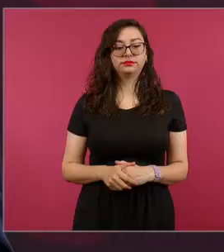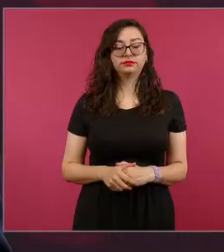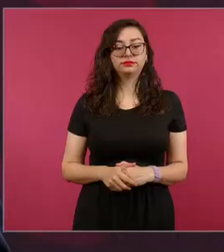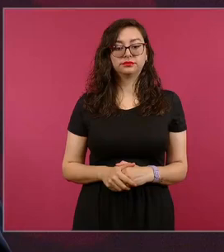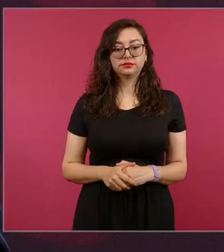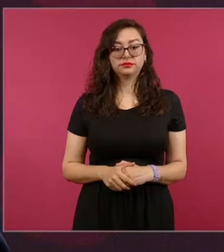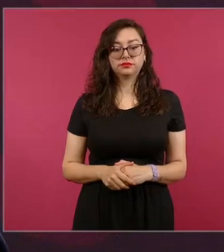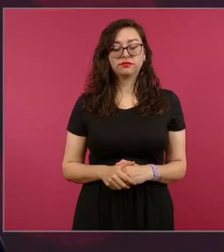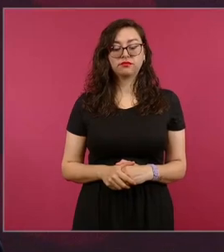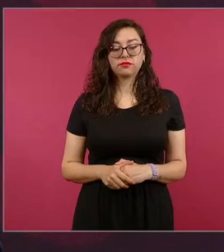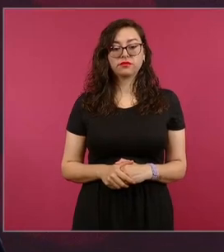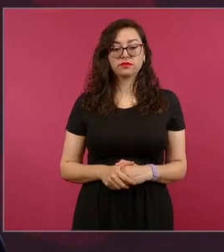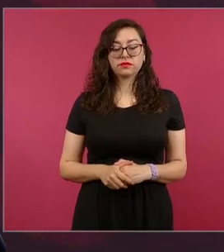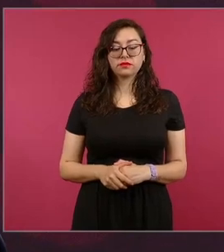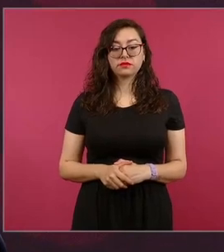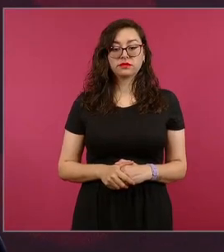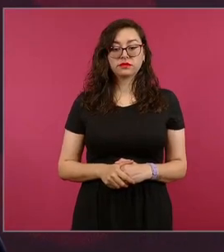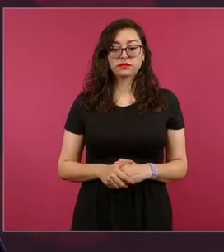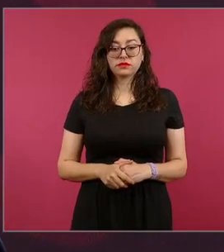No hay